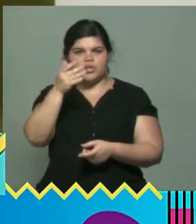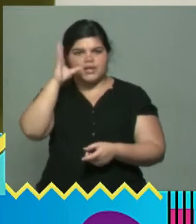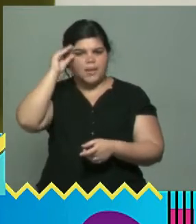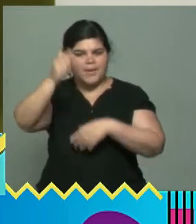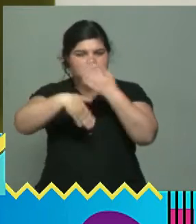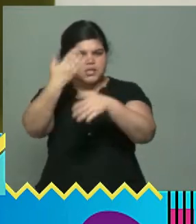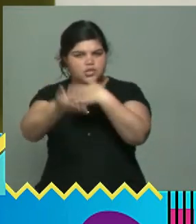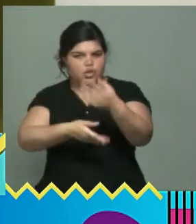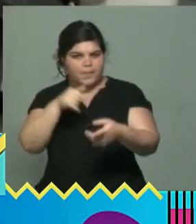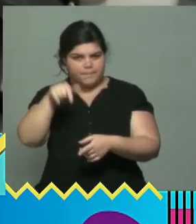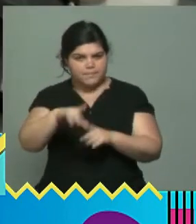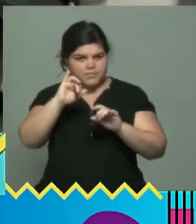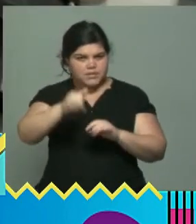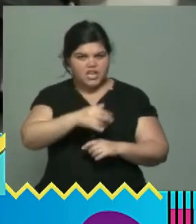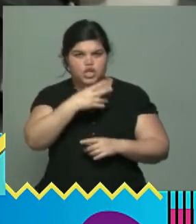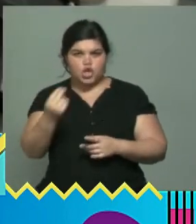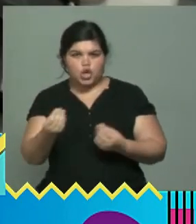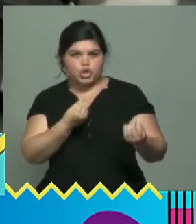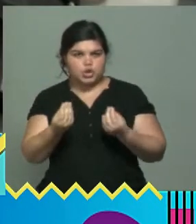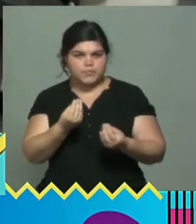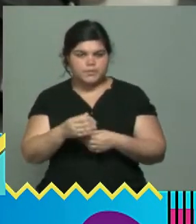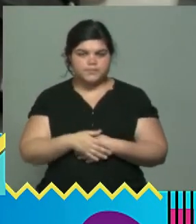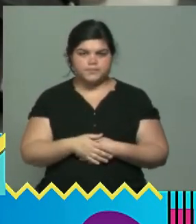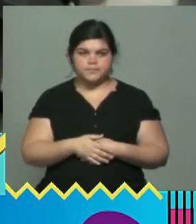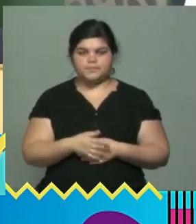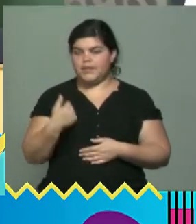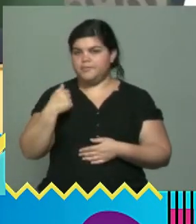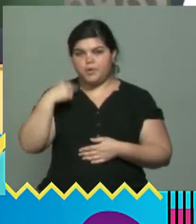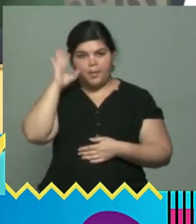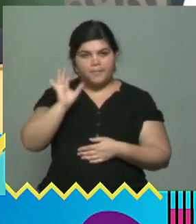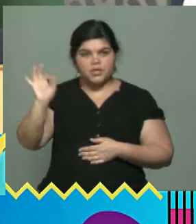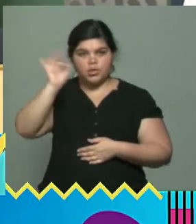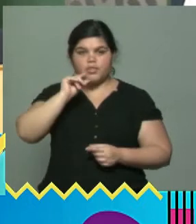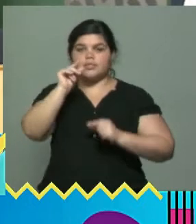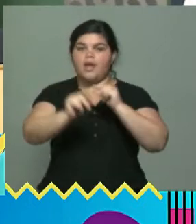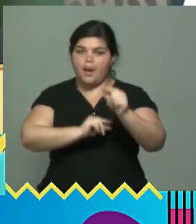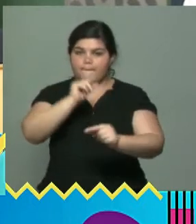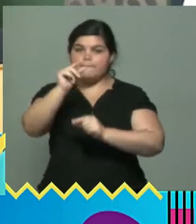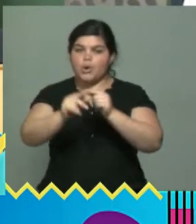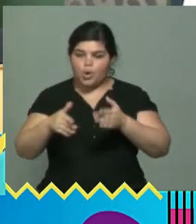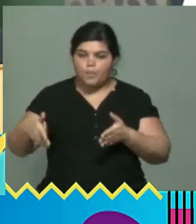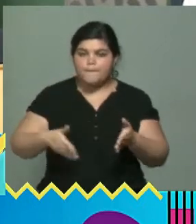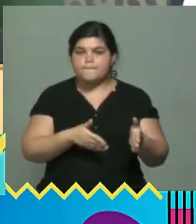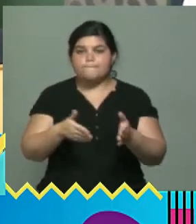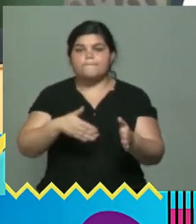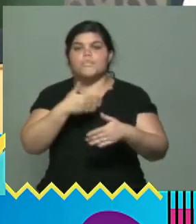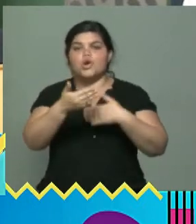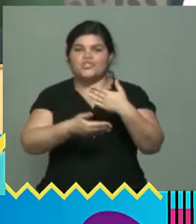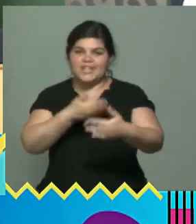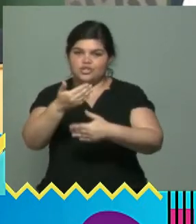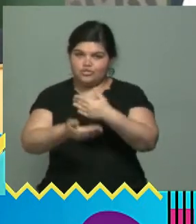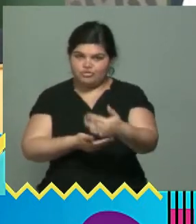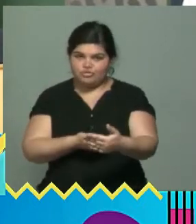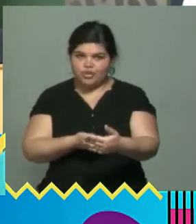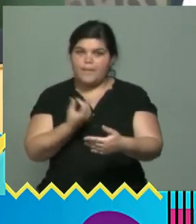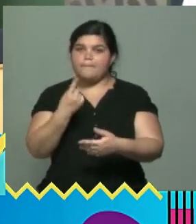capacitaciones para que sea así o no? Yo creo, en mi opinión, creo que se va encaminando hacia ese proceso, pero creo que es un proceso que tiene que ir acompañado de los